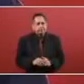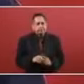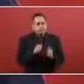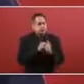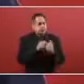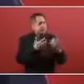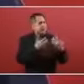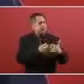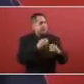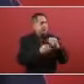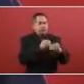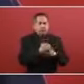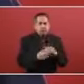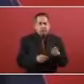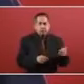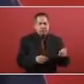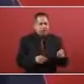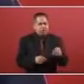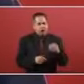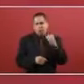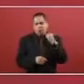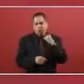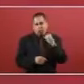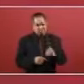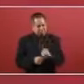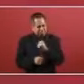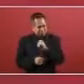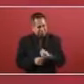con las empresas. Tienen muy buenos abogados